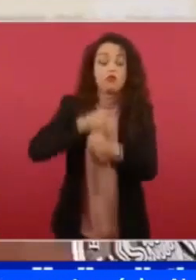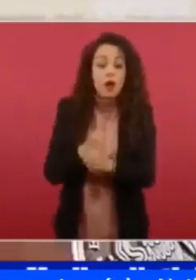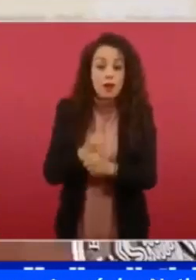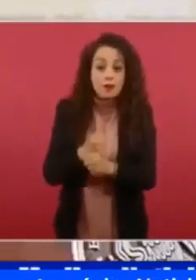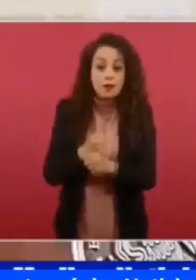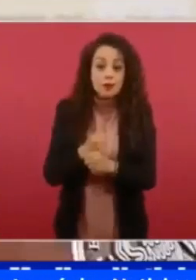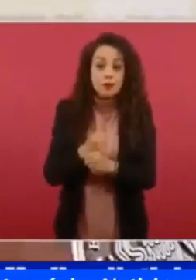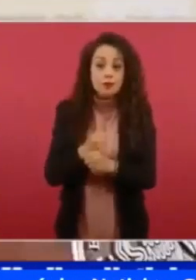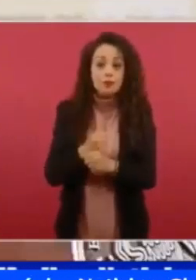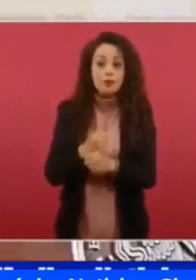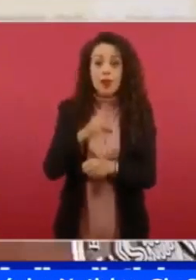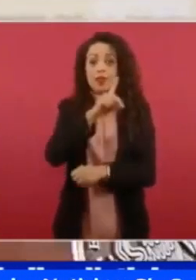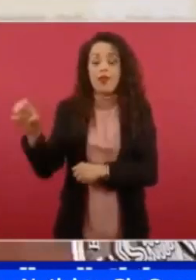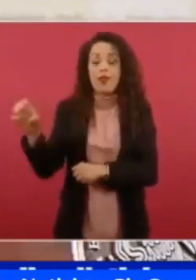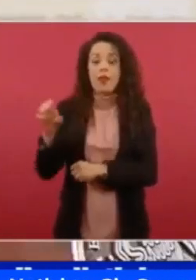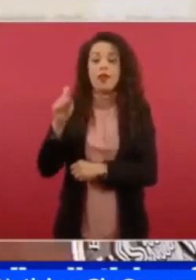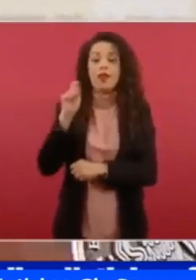de Francisco y Madero,